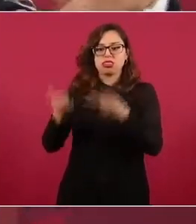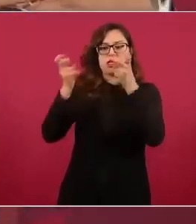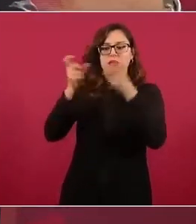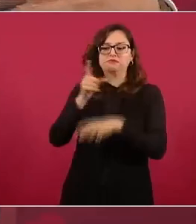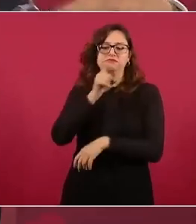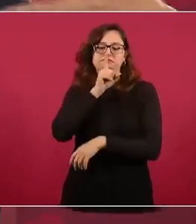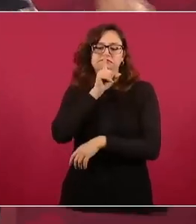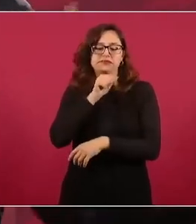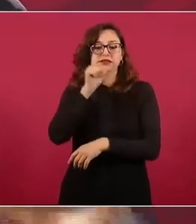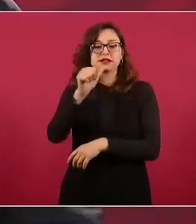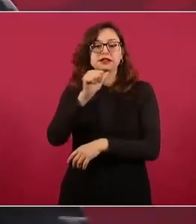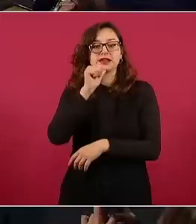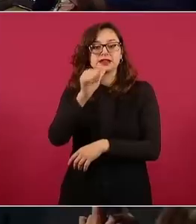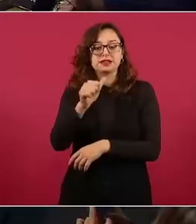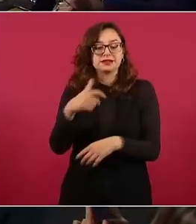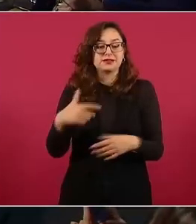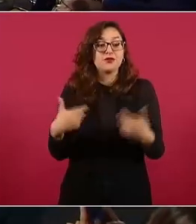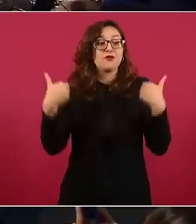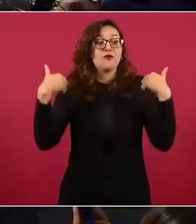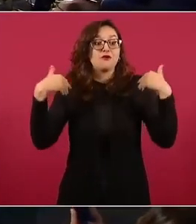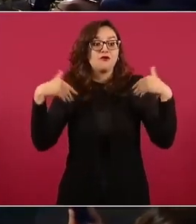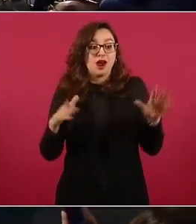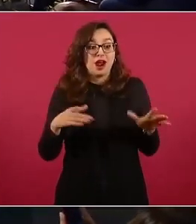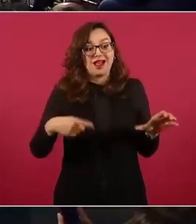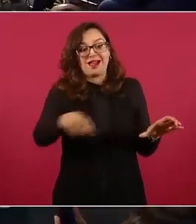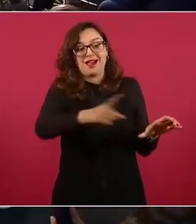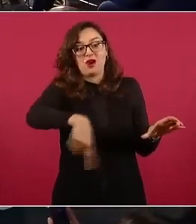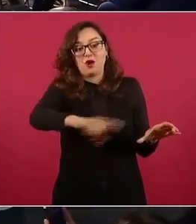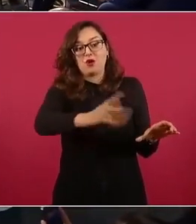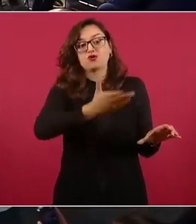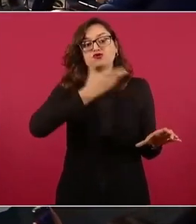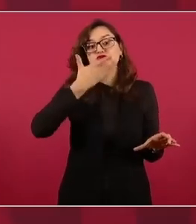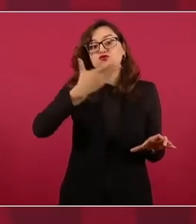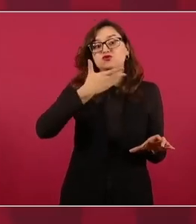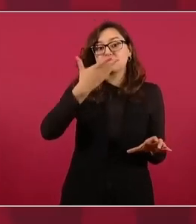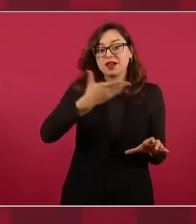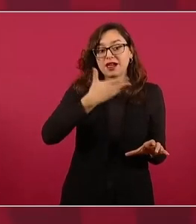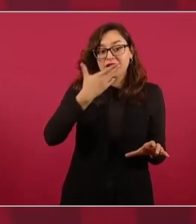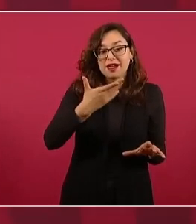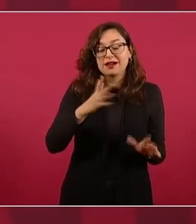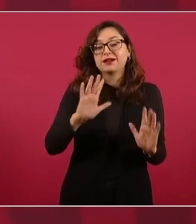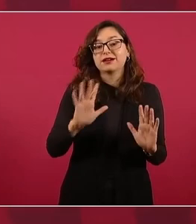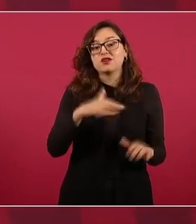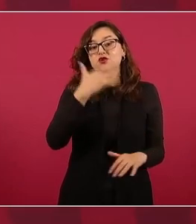el sistema de corrupción que había,